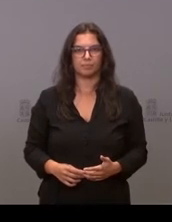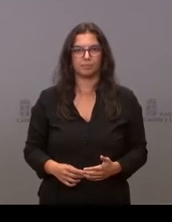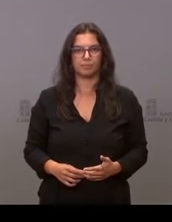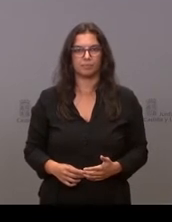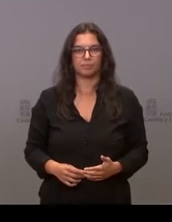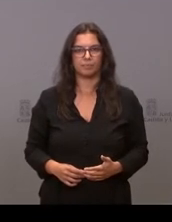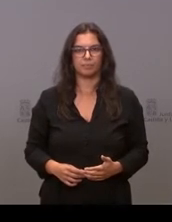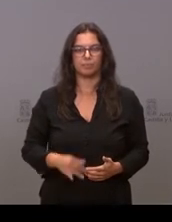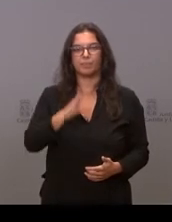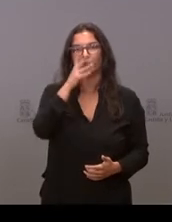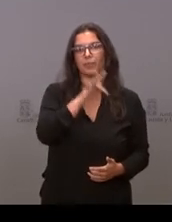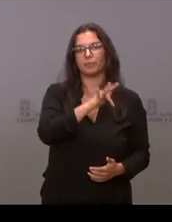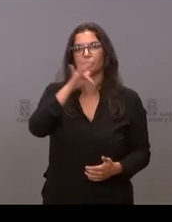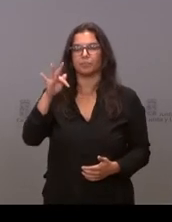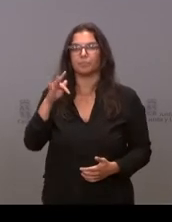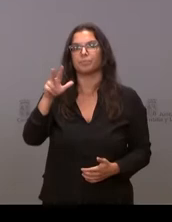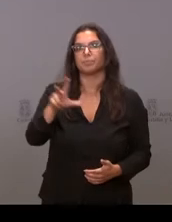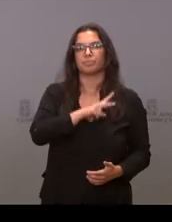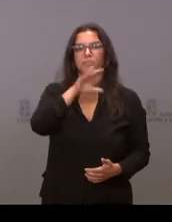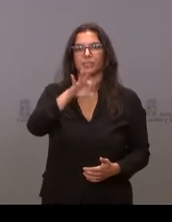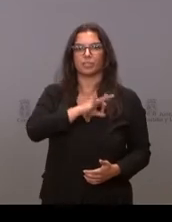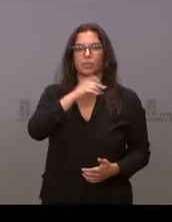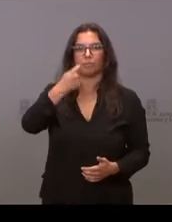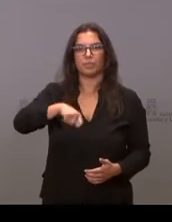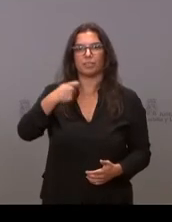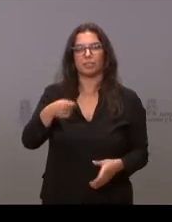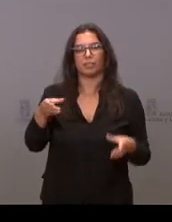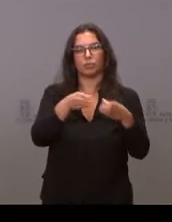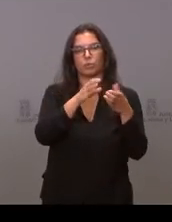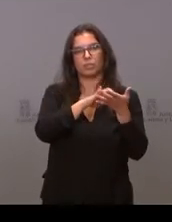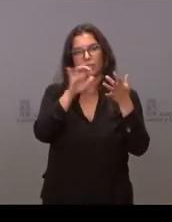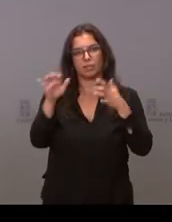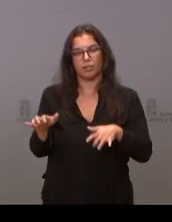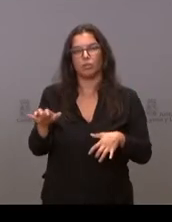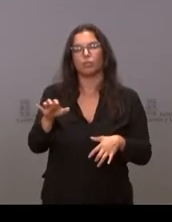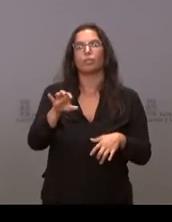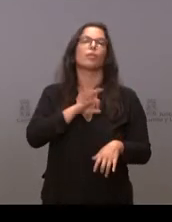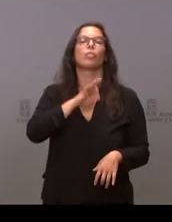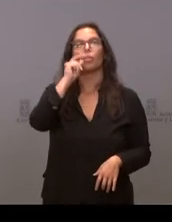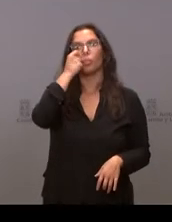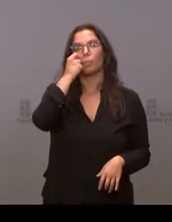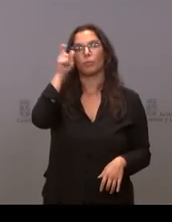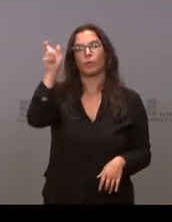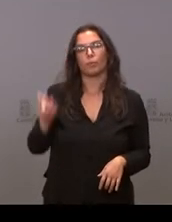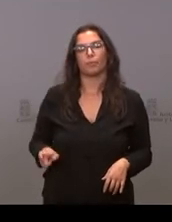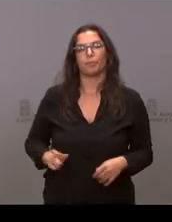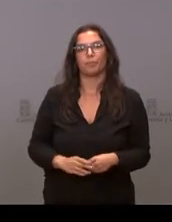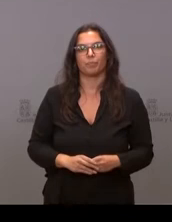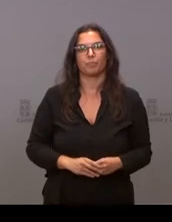hace uso de la palabra el excelentísimo señor presidente de la Junta de Castilla y León, don Alfonso Fernández Mañueco.